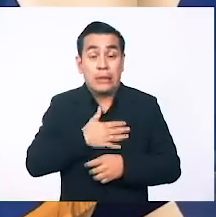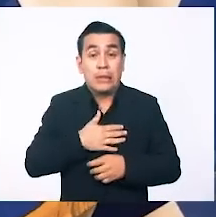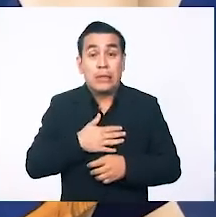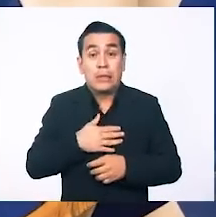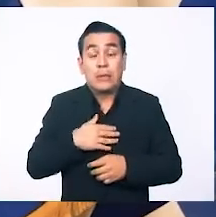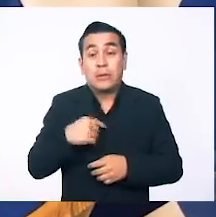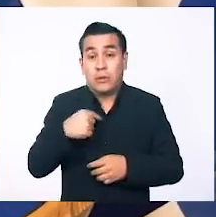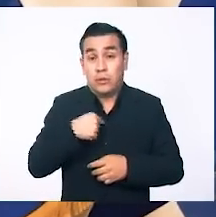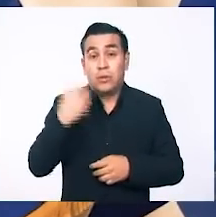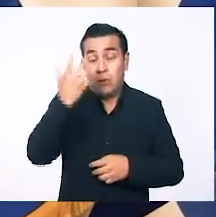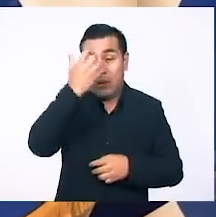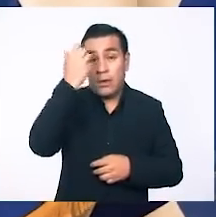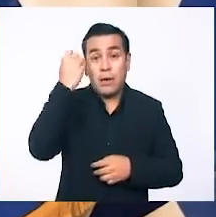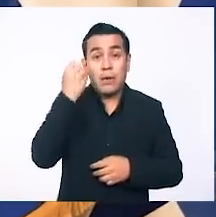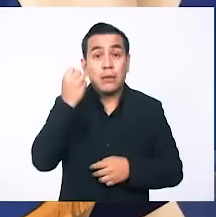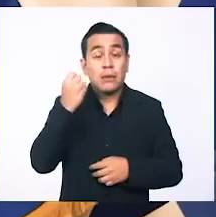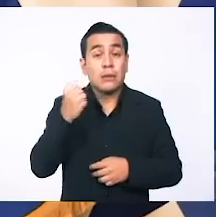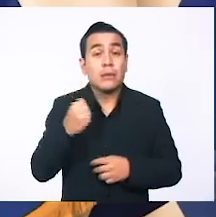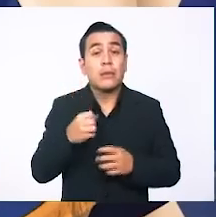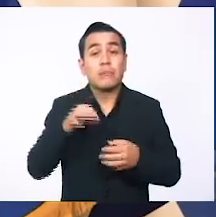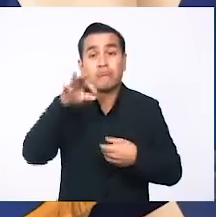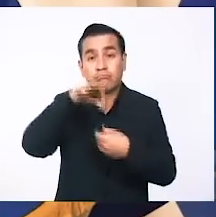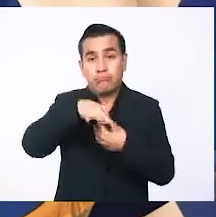consequences and I won.